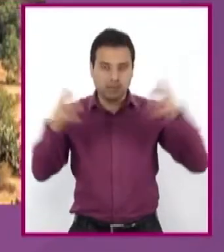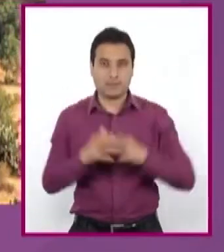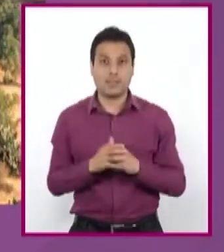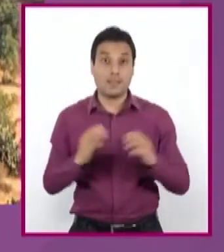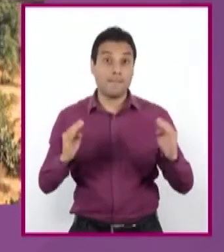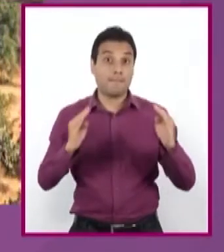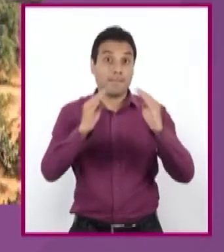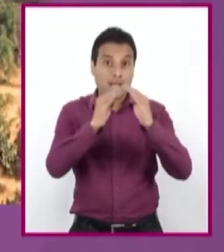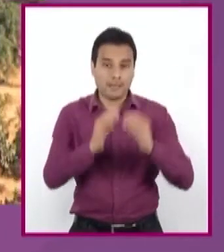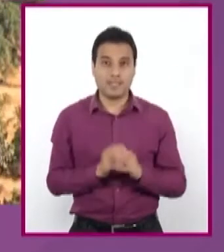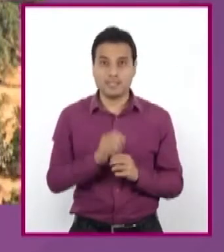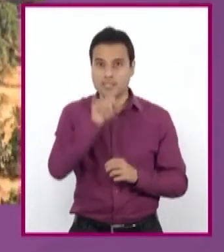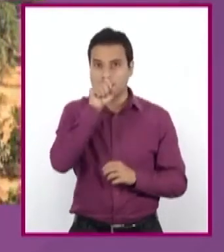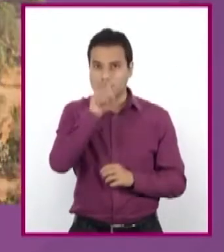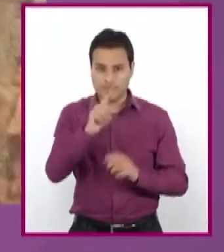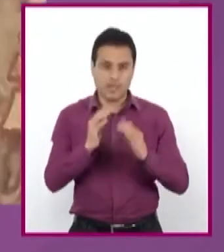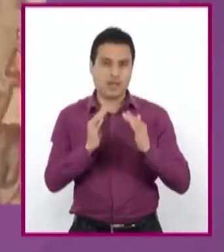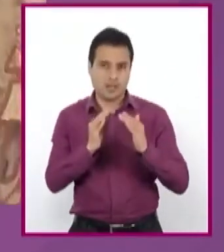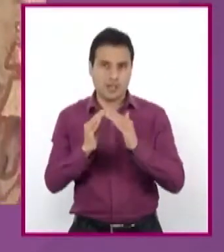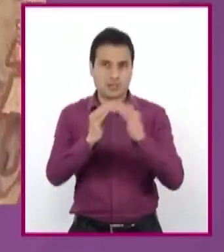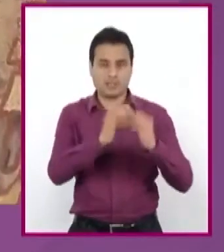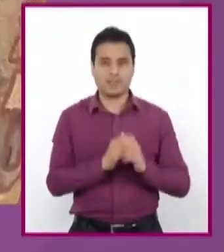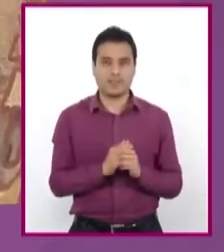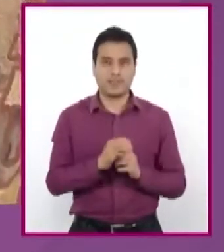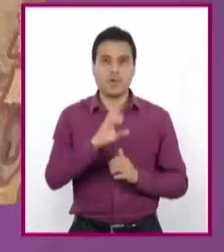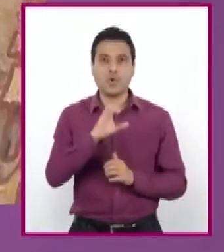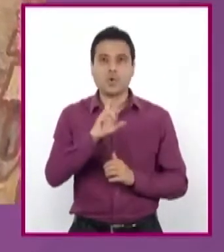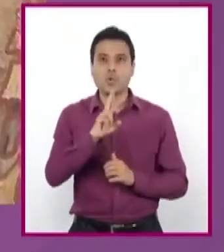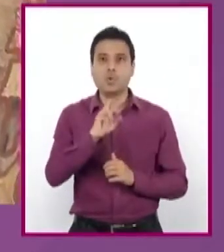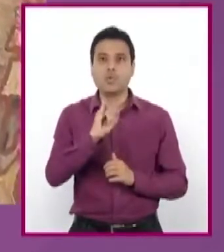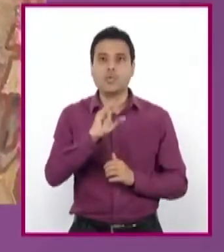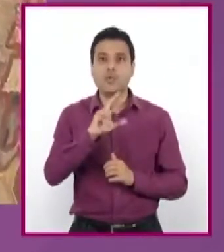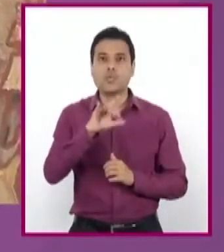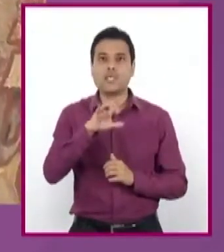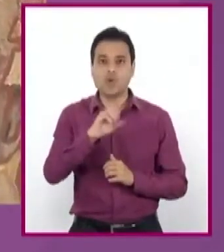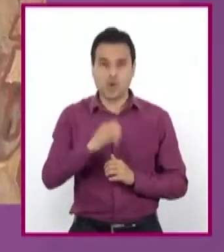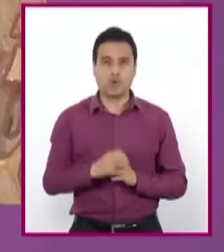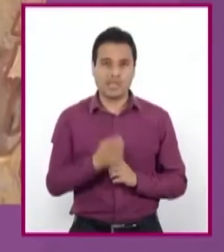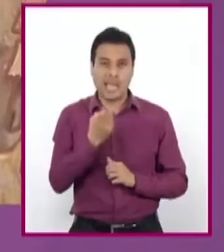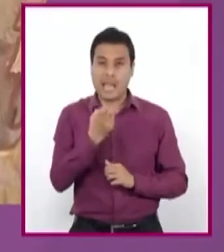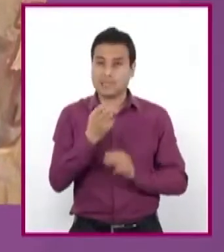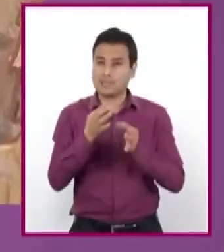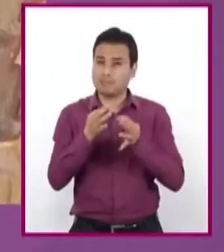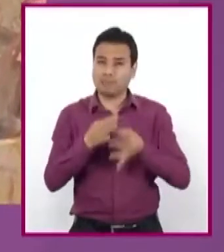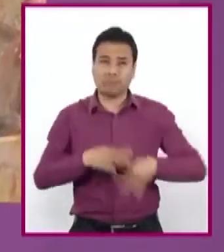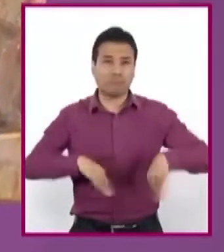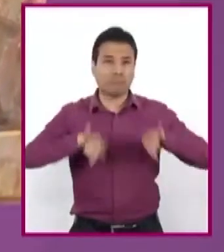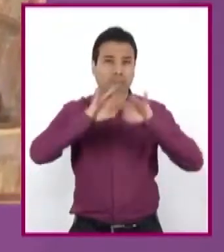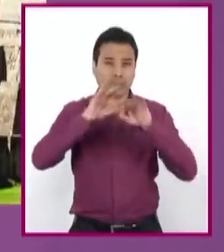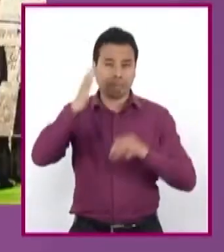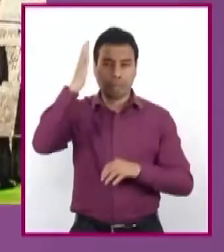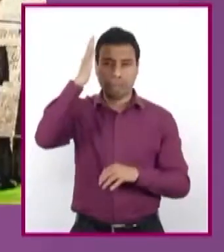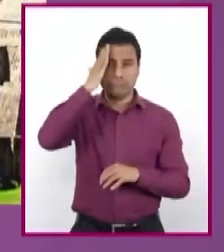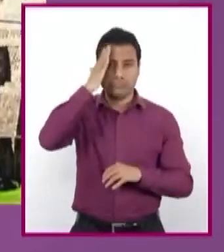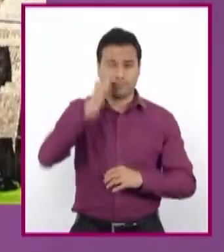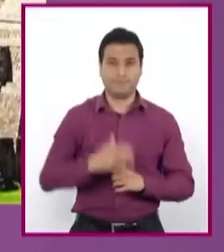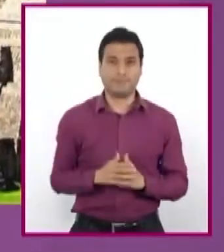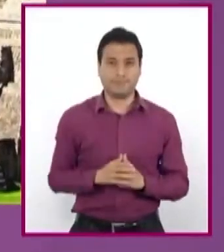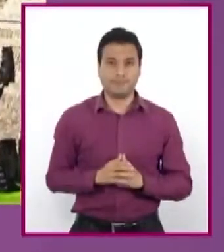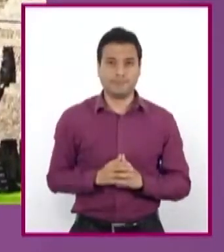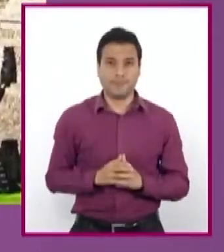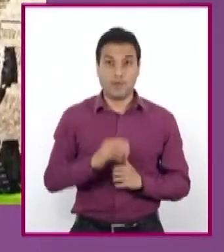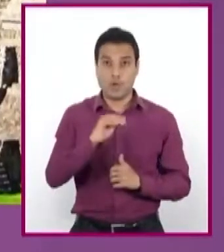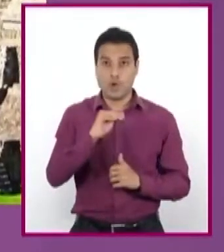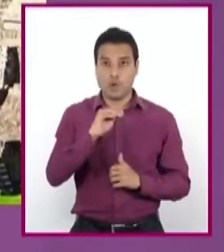y zonas habitacionales. Cuicuilco fue uno de los centros más importantes de este periodo. Monte